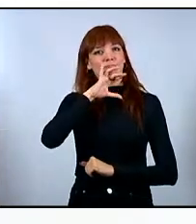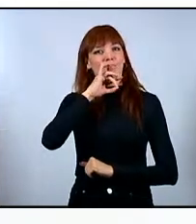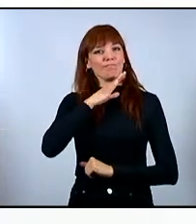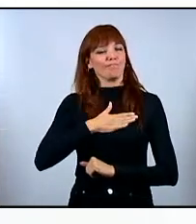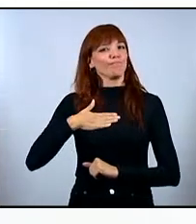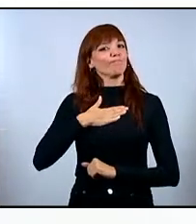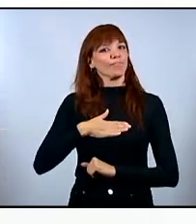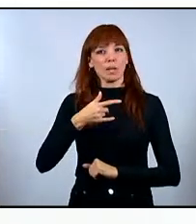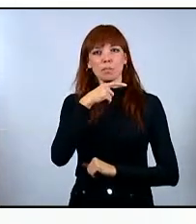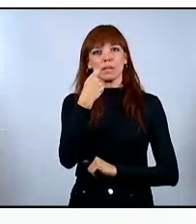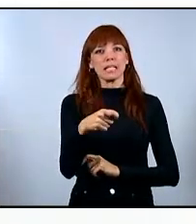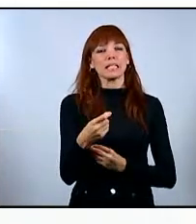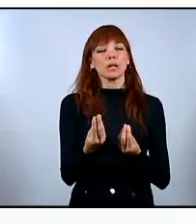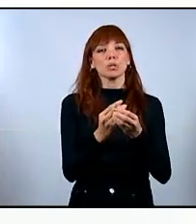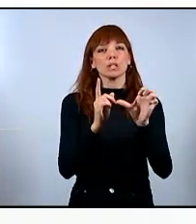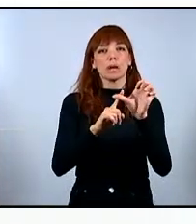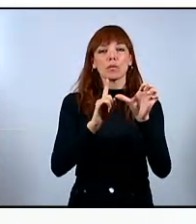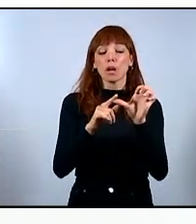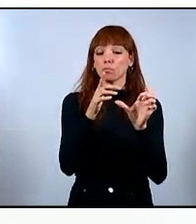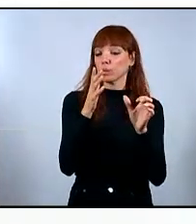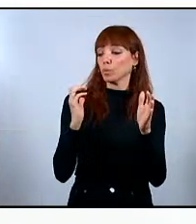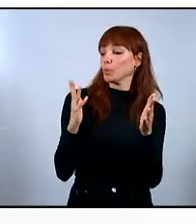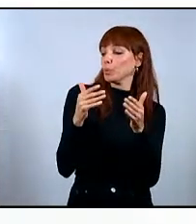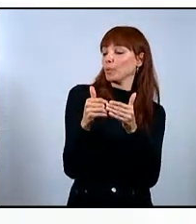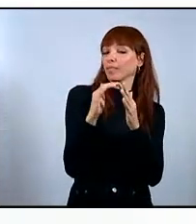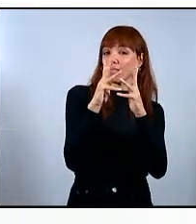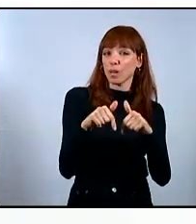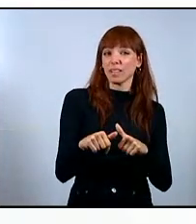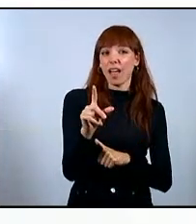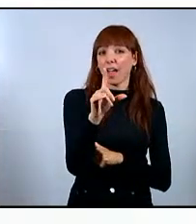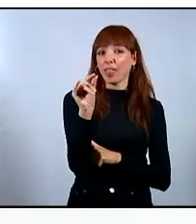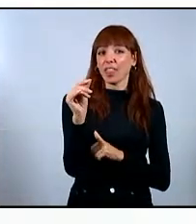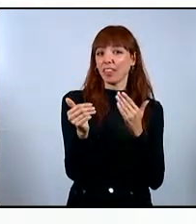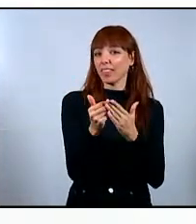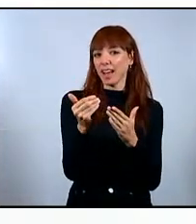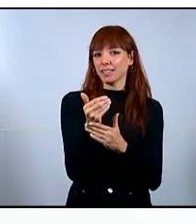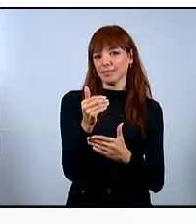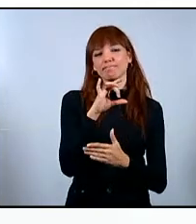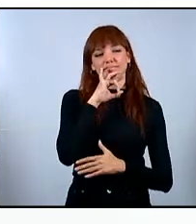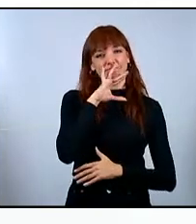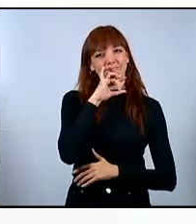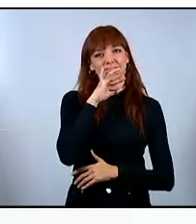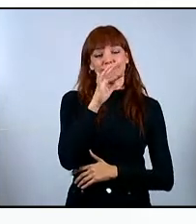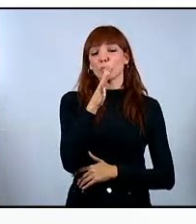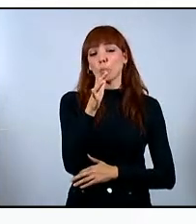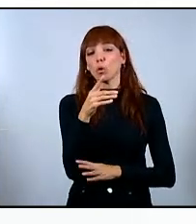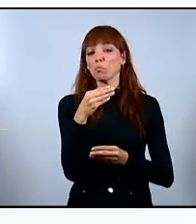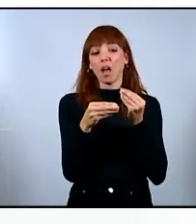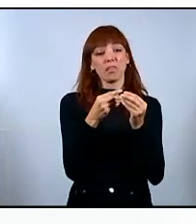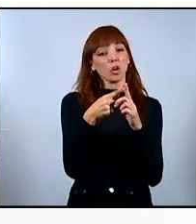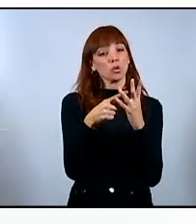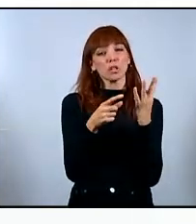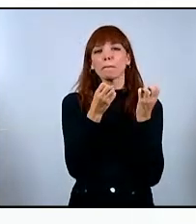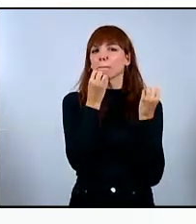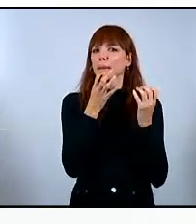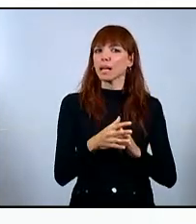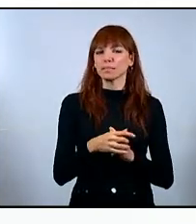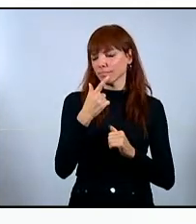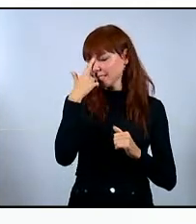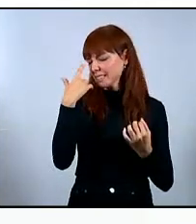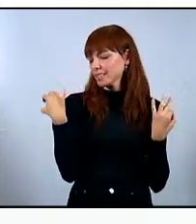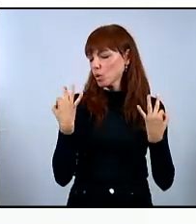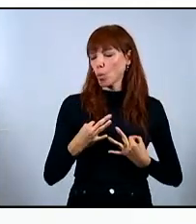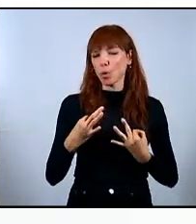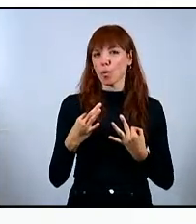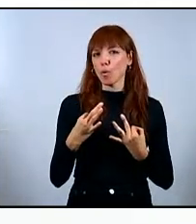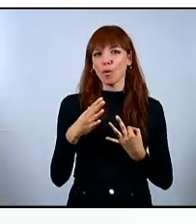como presidenta de la Junta de estos primeros 100 días. Estamos en el camino correcto, estoy convencida, estamos en el camino